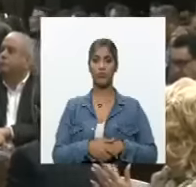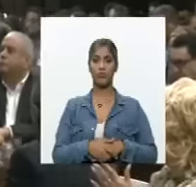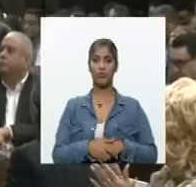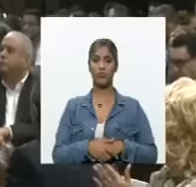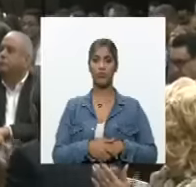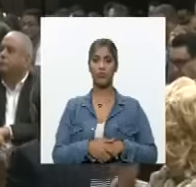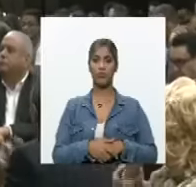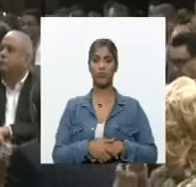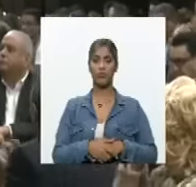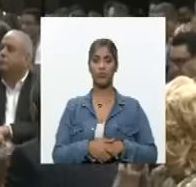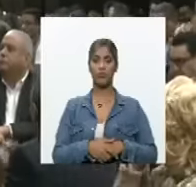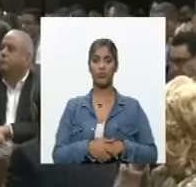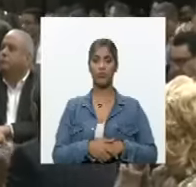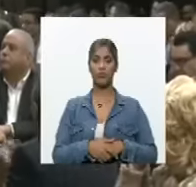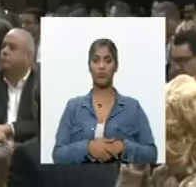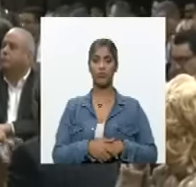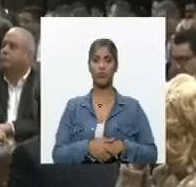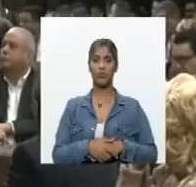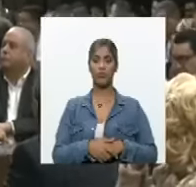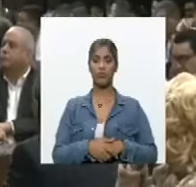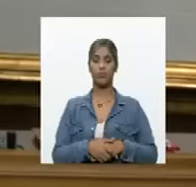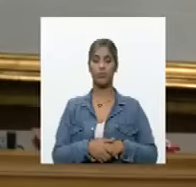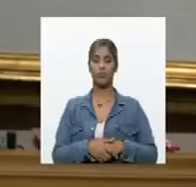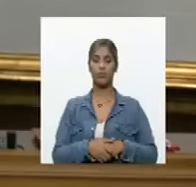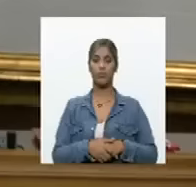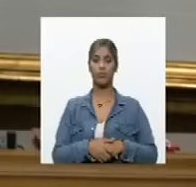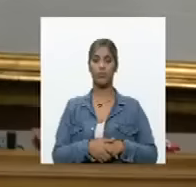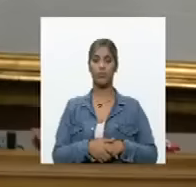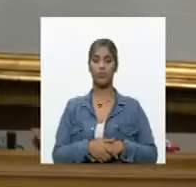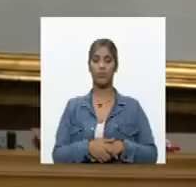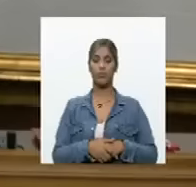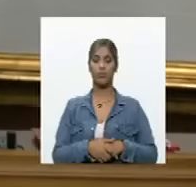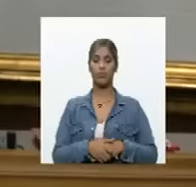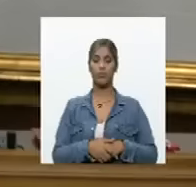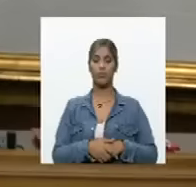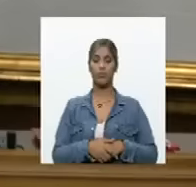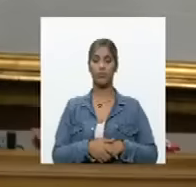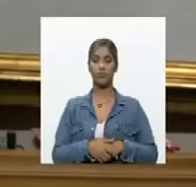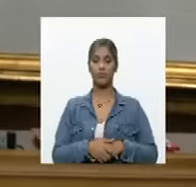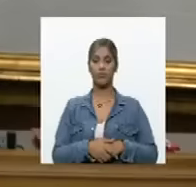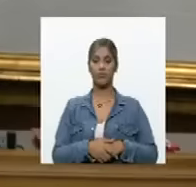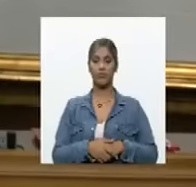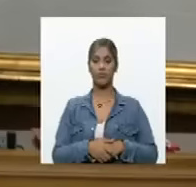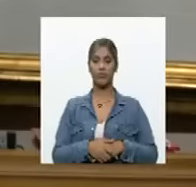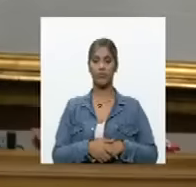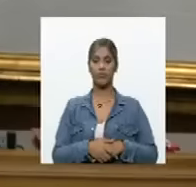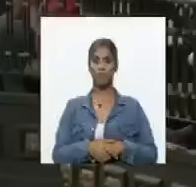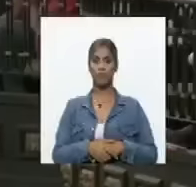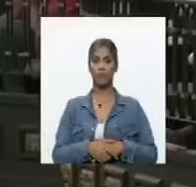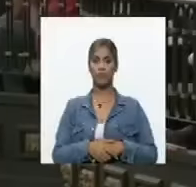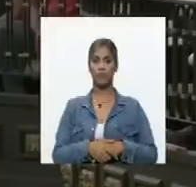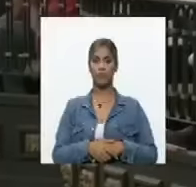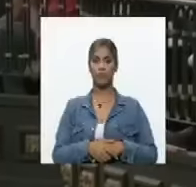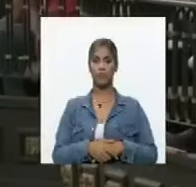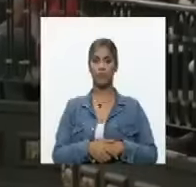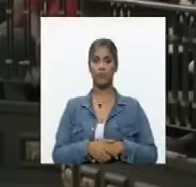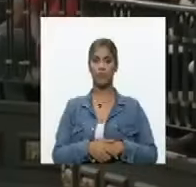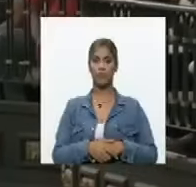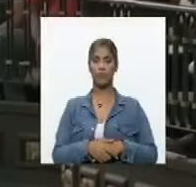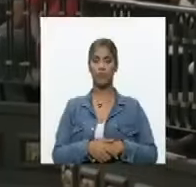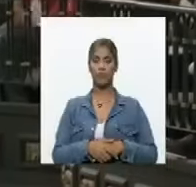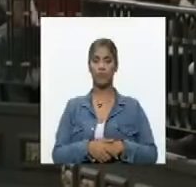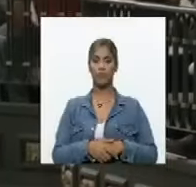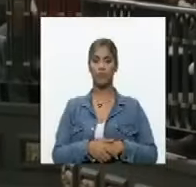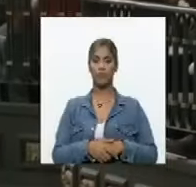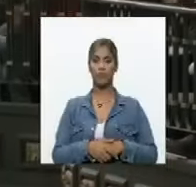bienvenidos. De la Comuna Circuito Comunal Simón Bolívar. De la Comuna Socialista Gigante